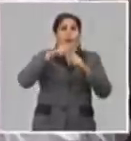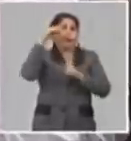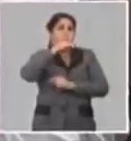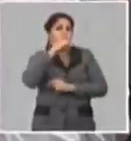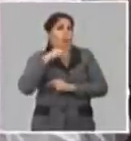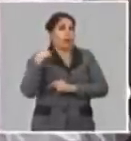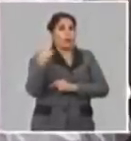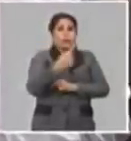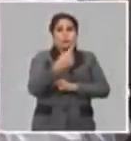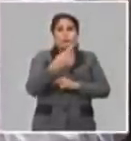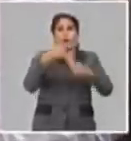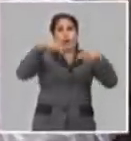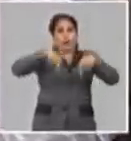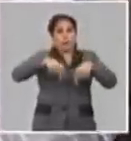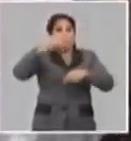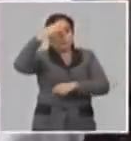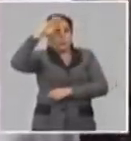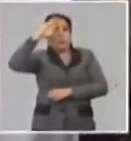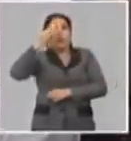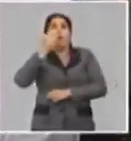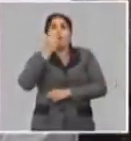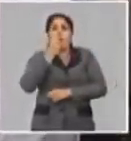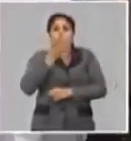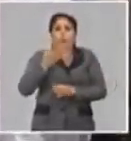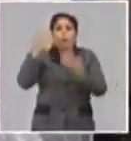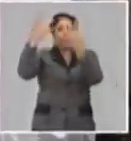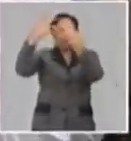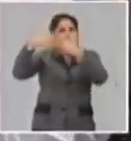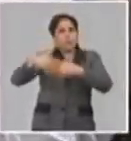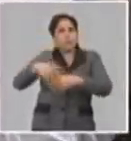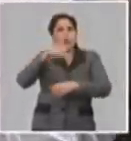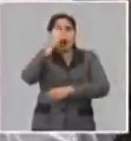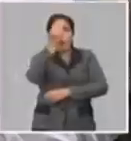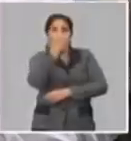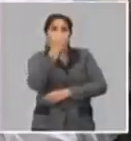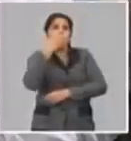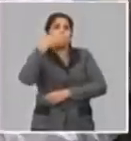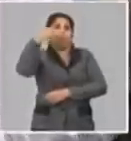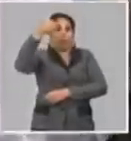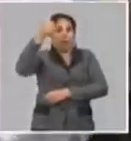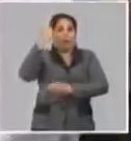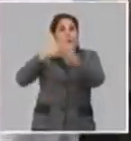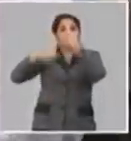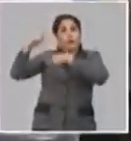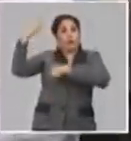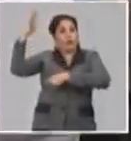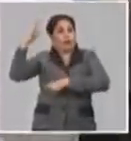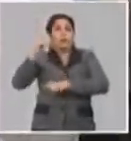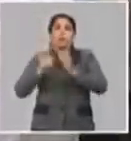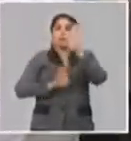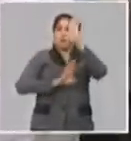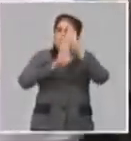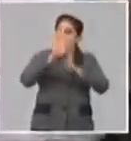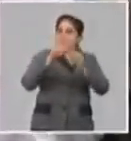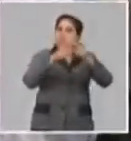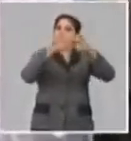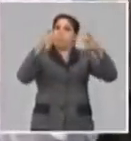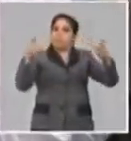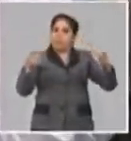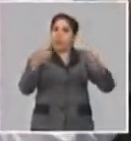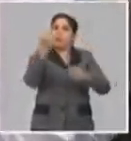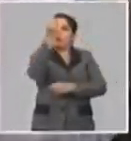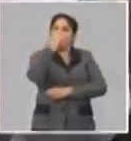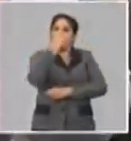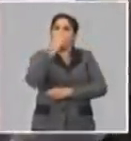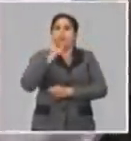ciclo productivo, y que podamos con una productividad favorable pues avanzar en el crecimiento de